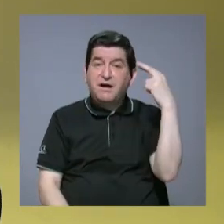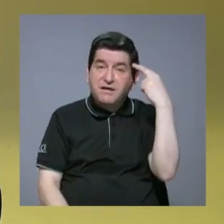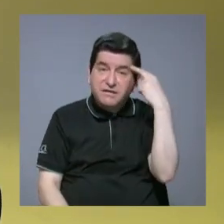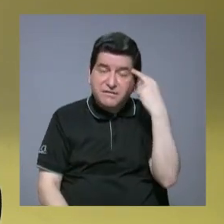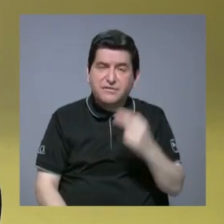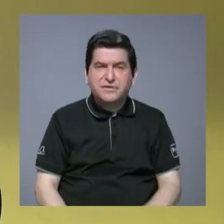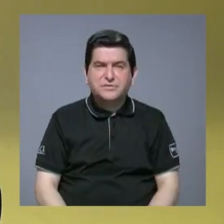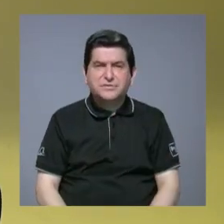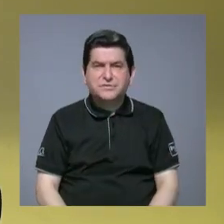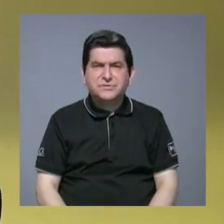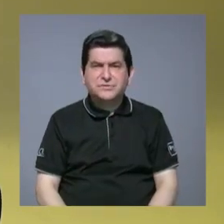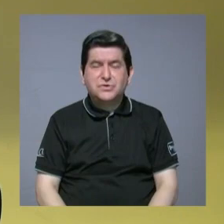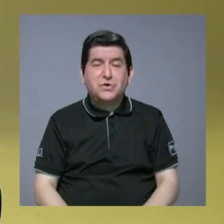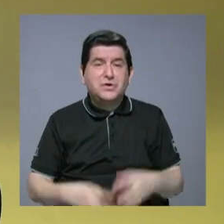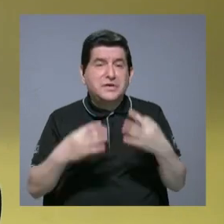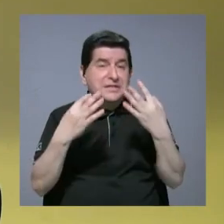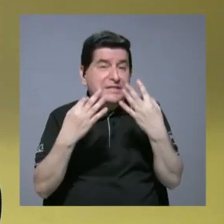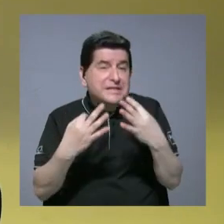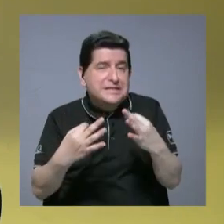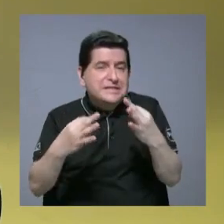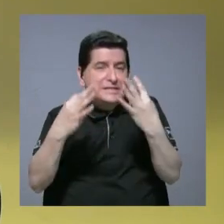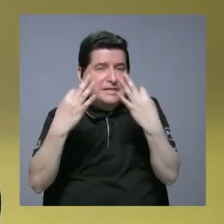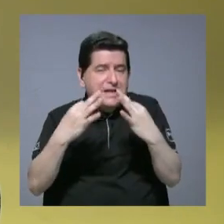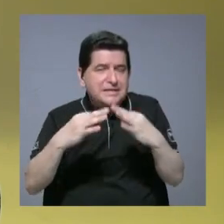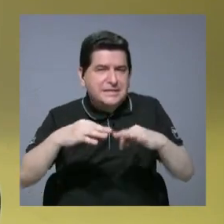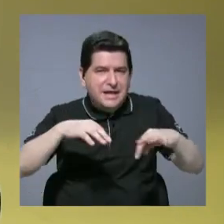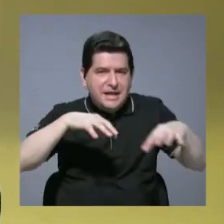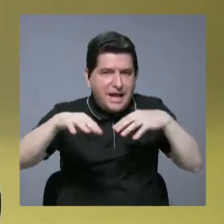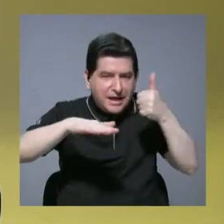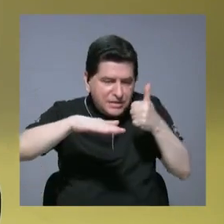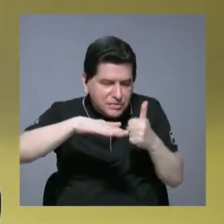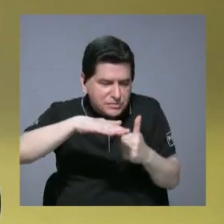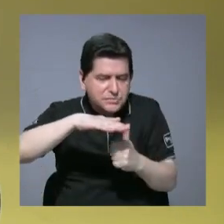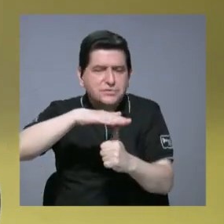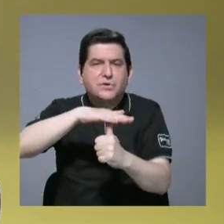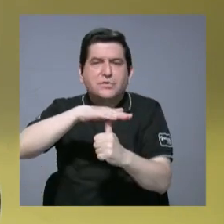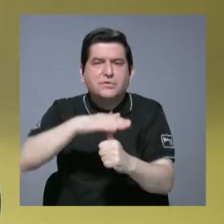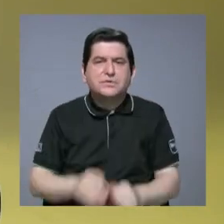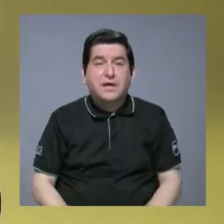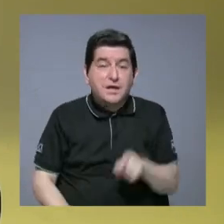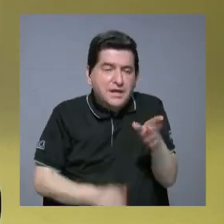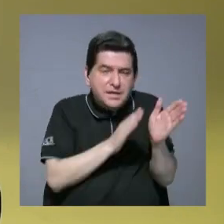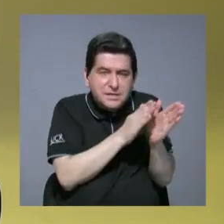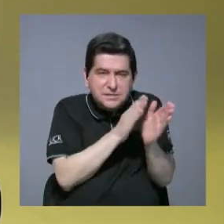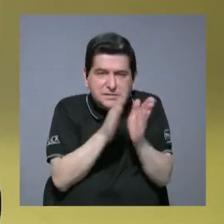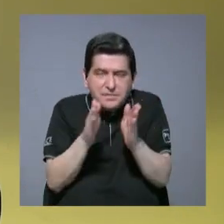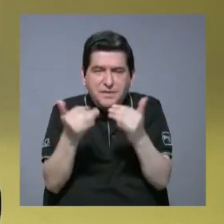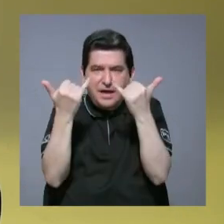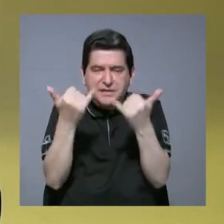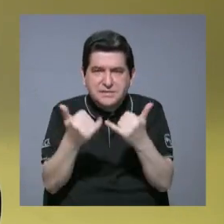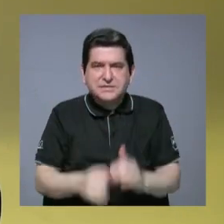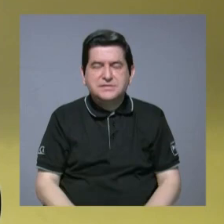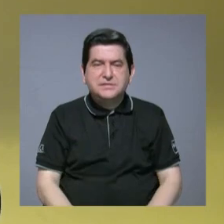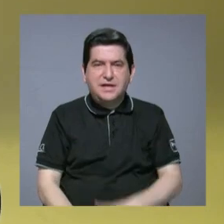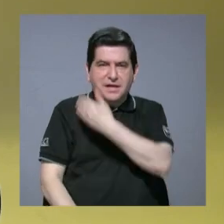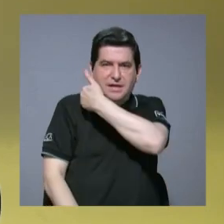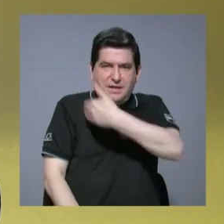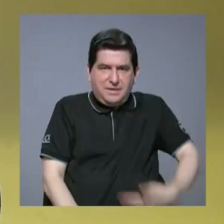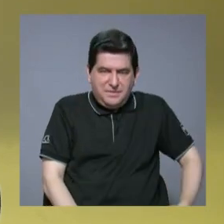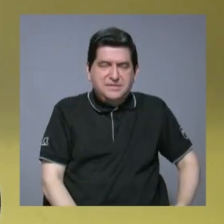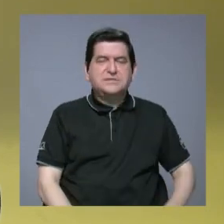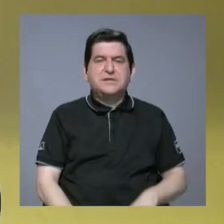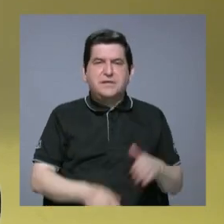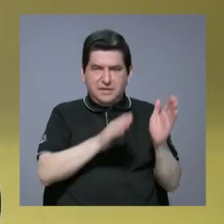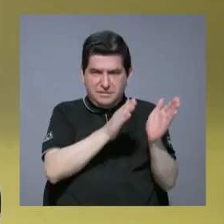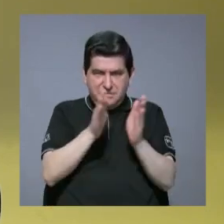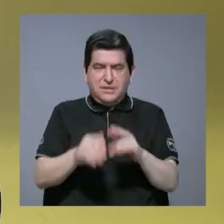a los intentos de ocultar esa conspiración que había sido gestada de la presidencia, no es que